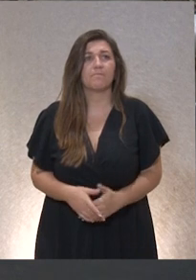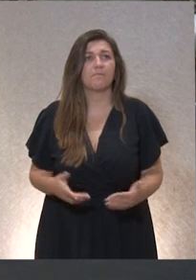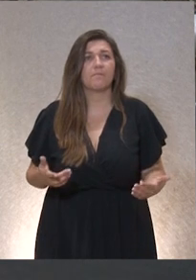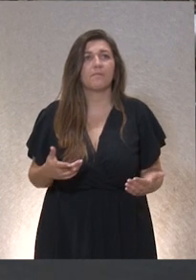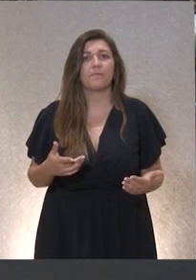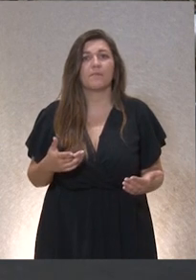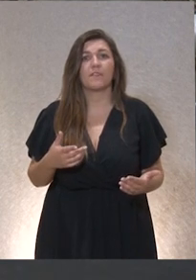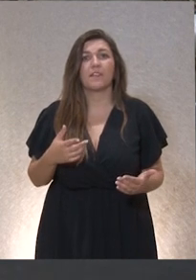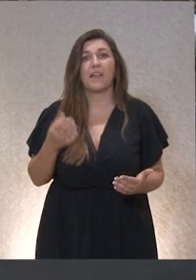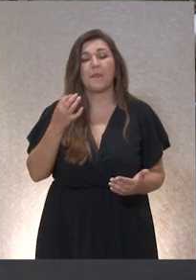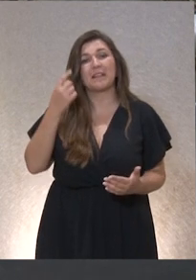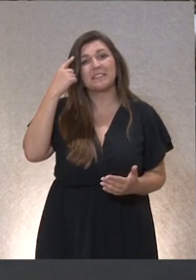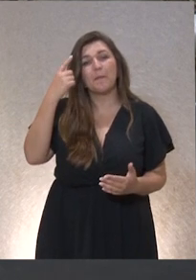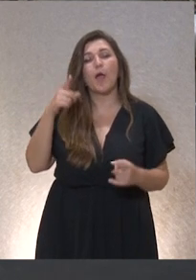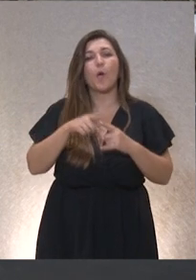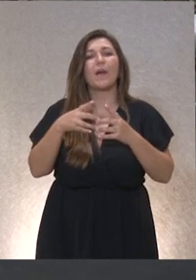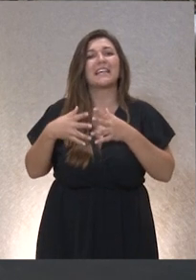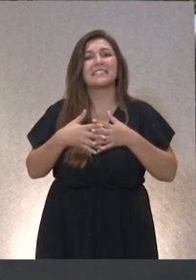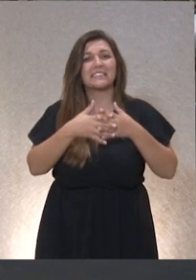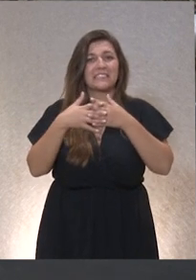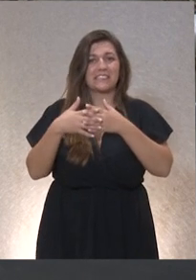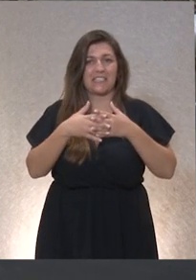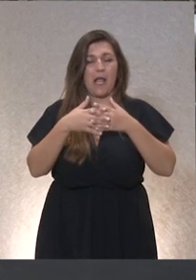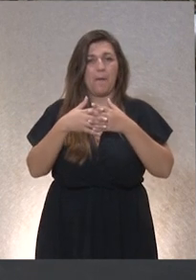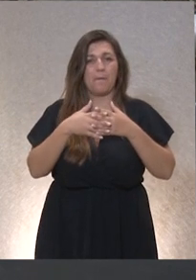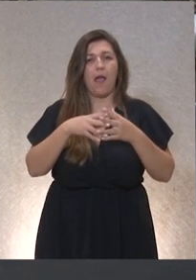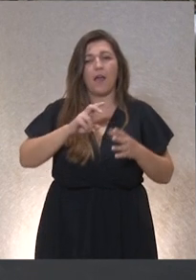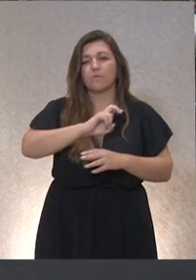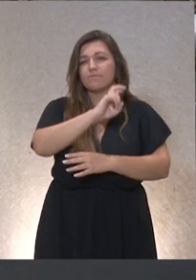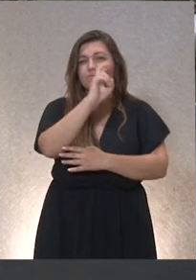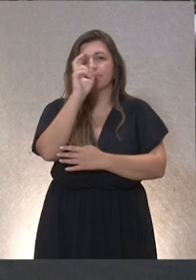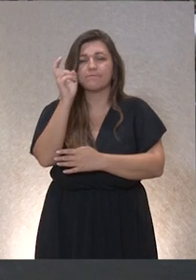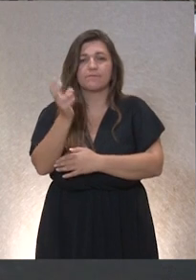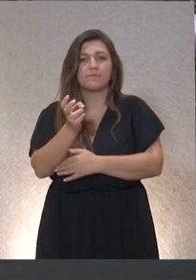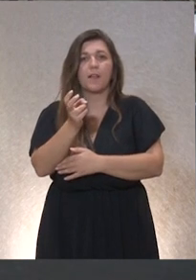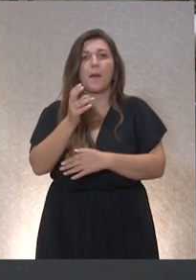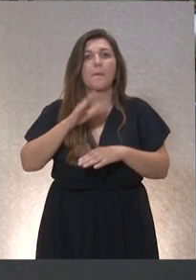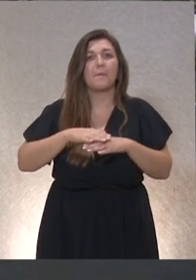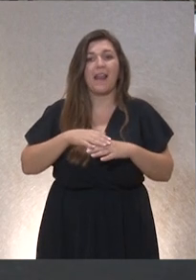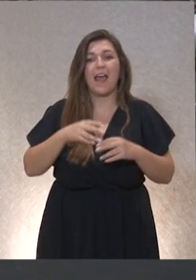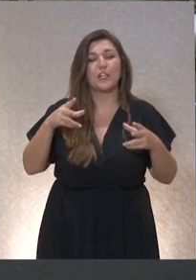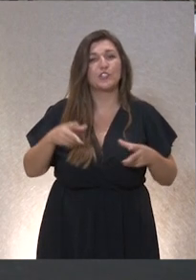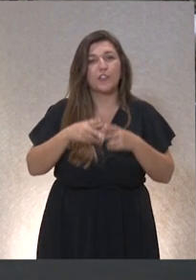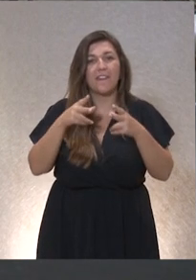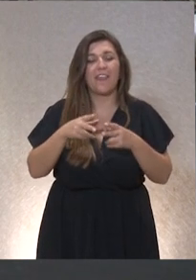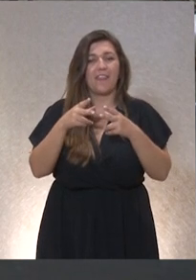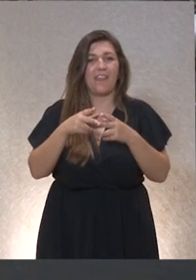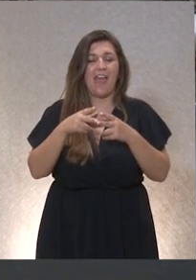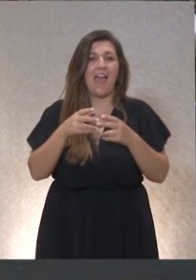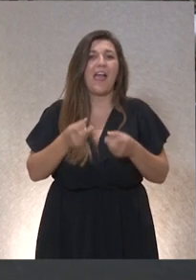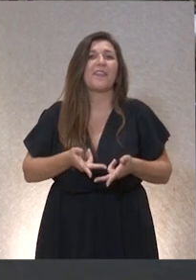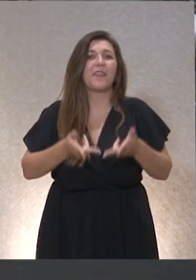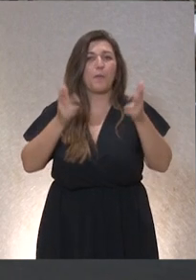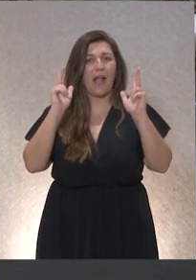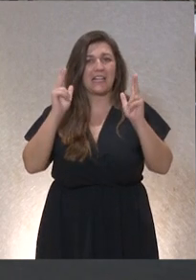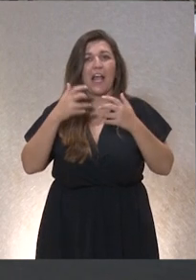recuperar esquemas de competencia y de pluralismo que es imprescindible para que funcione una sociedad democrática como decía